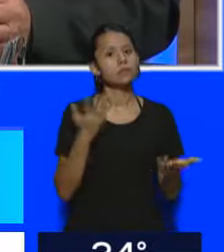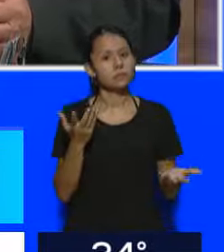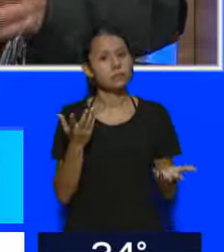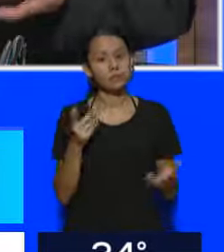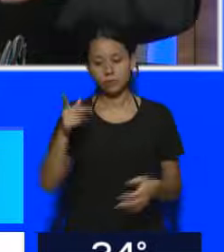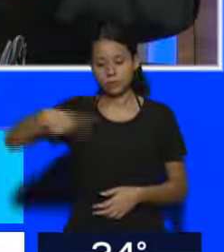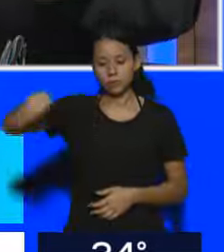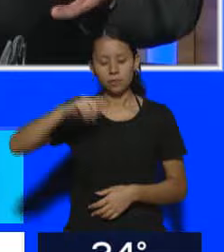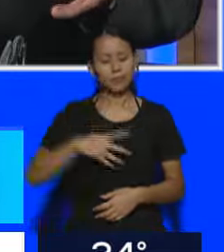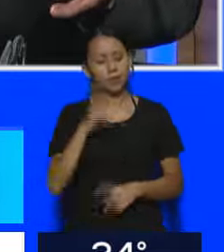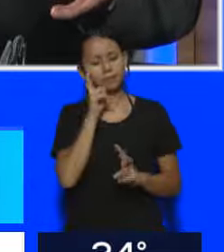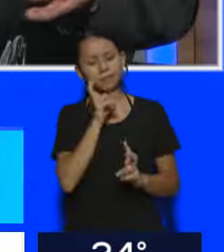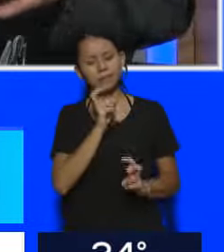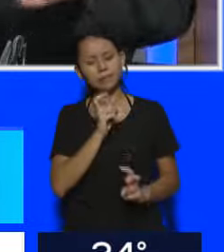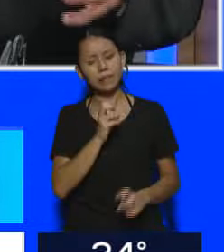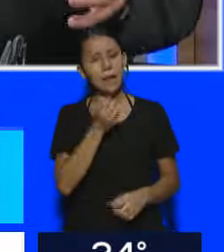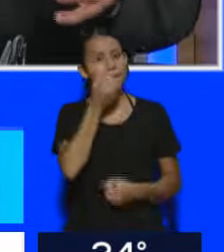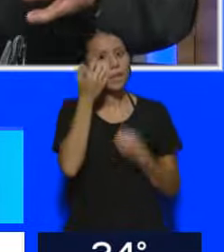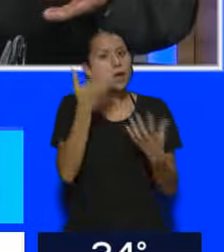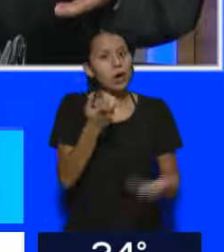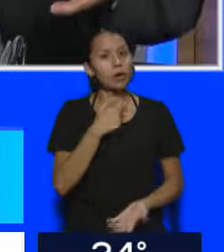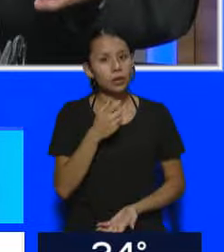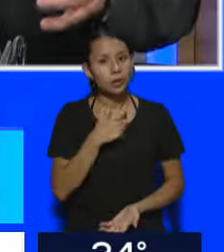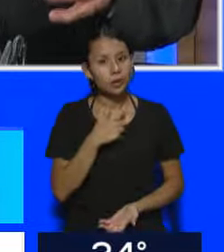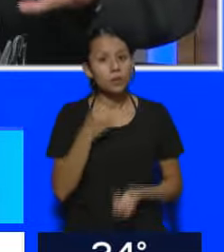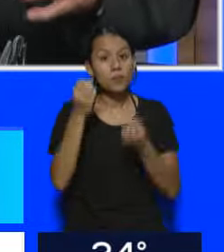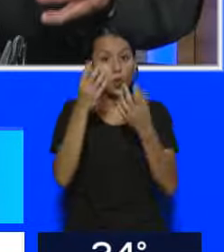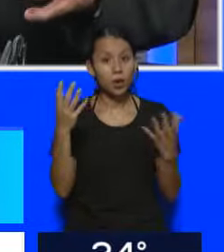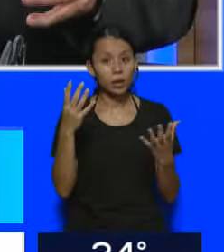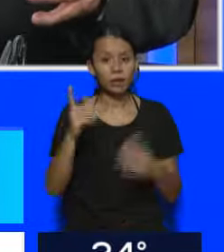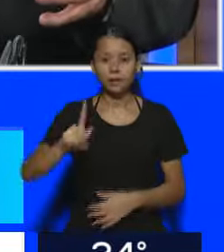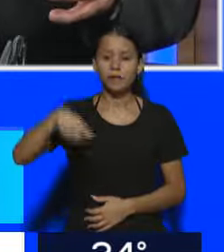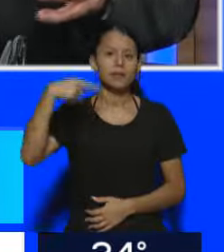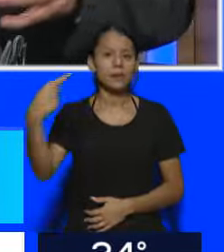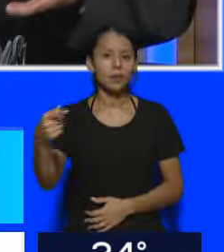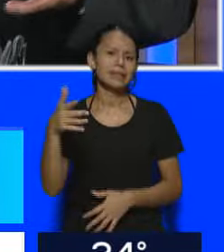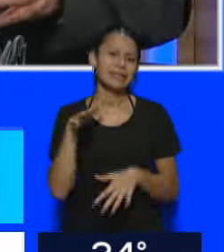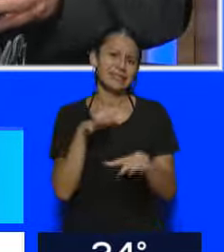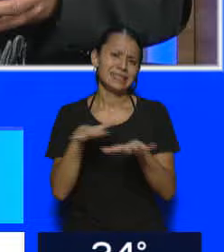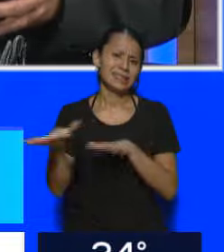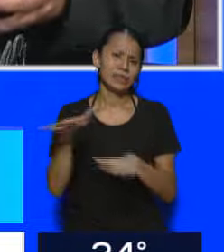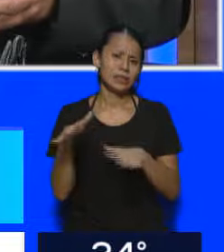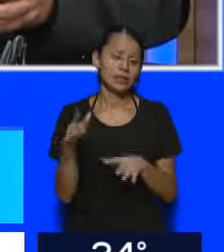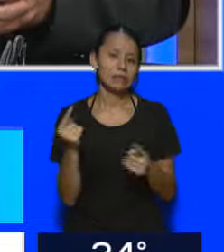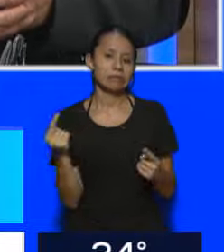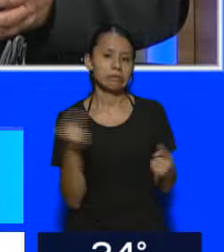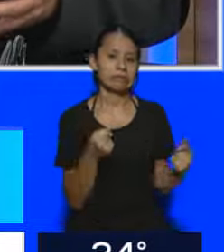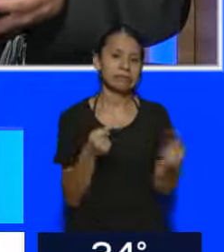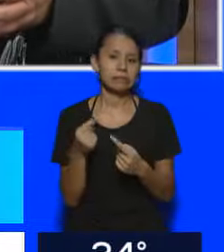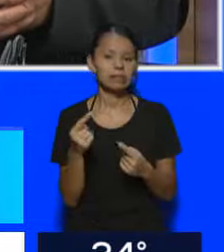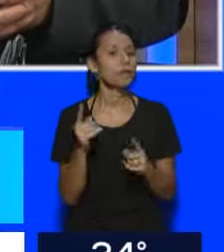productores, porque a partir de allí, obviamente que se genera toda una situación de, no enfrentamiento, pero sí